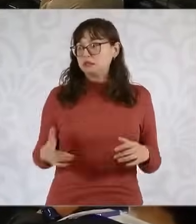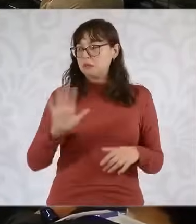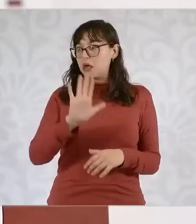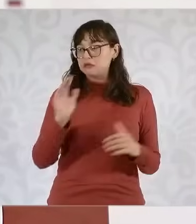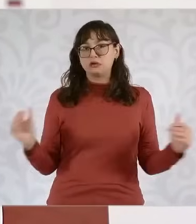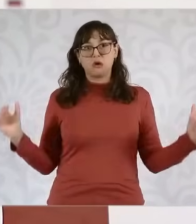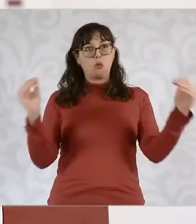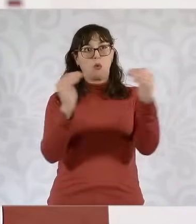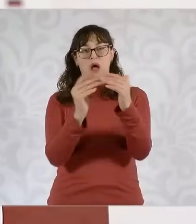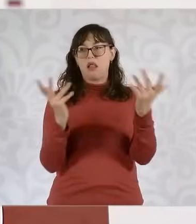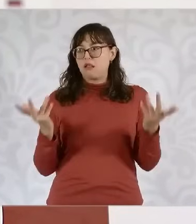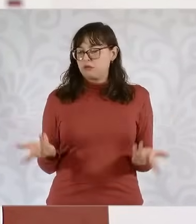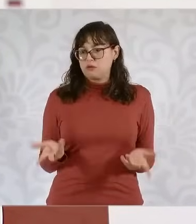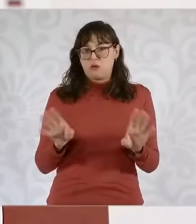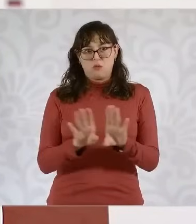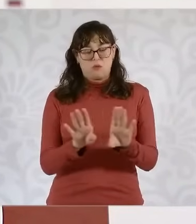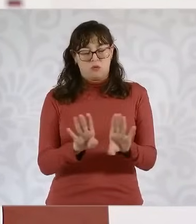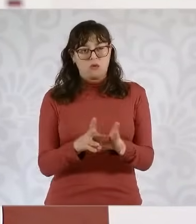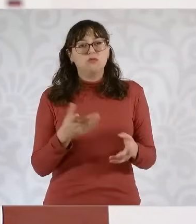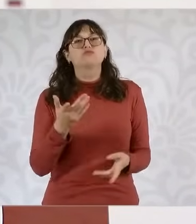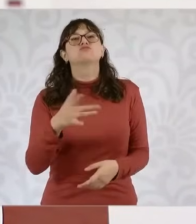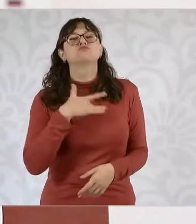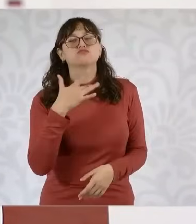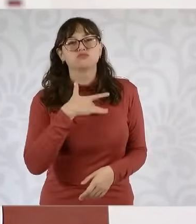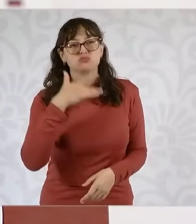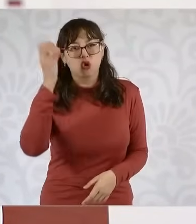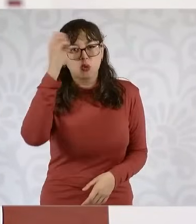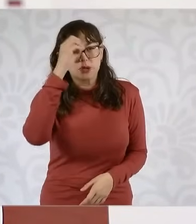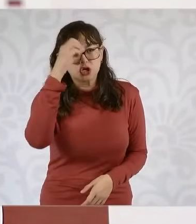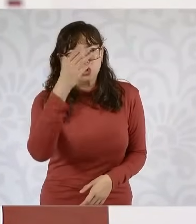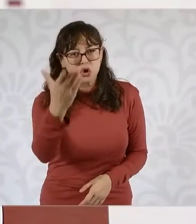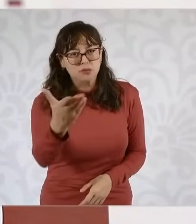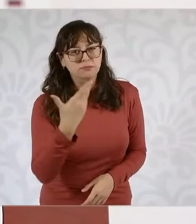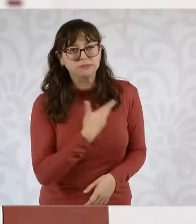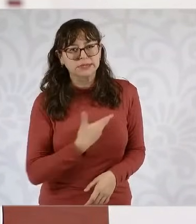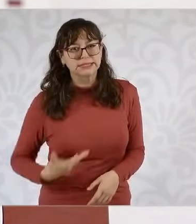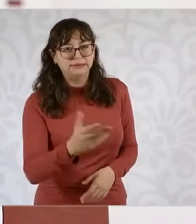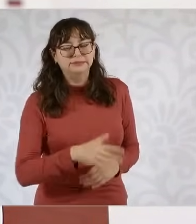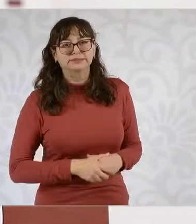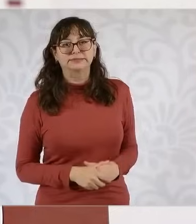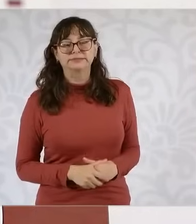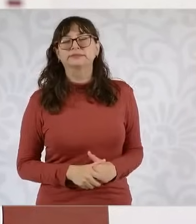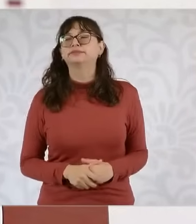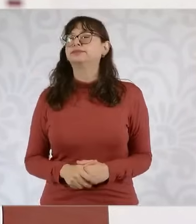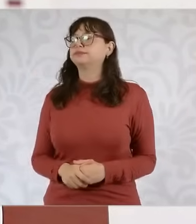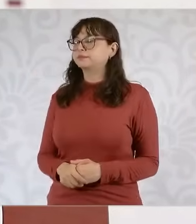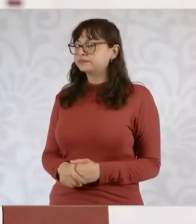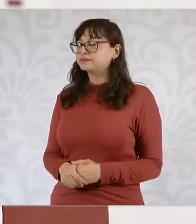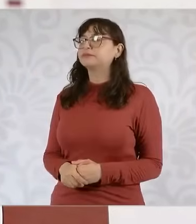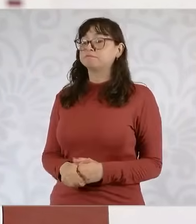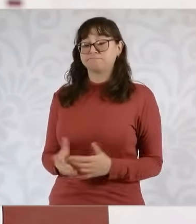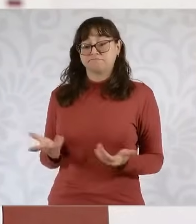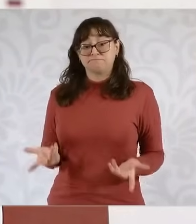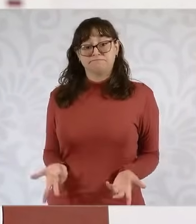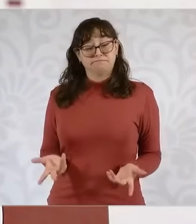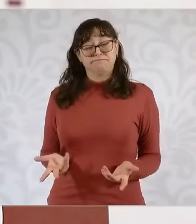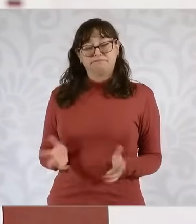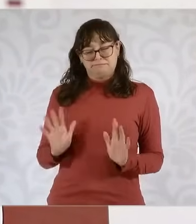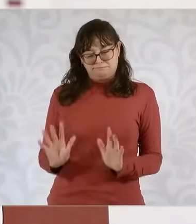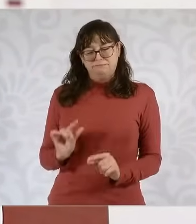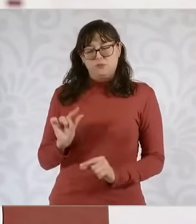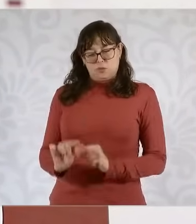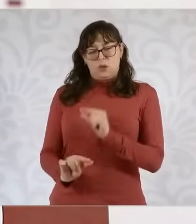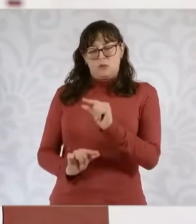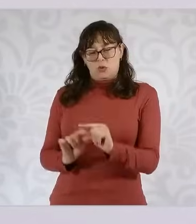enviar las iniciativas, estamos… tiene bastante trabajo en este momento el Congreso de la Unión,